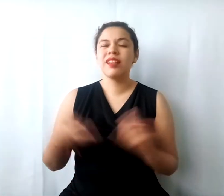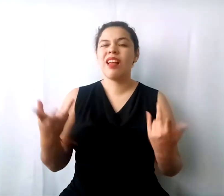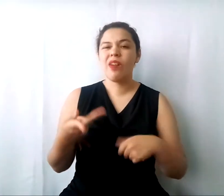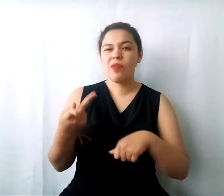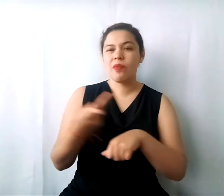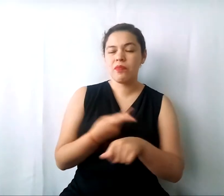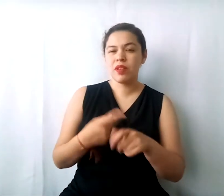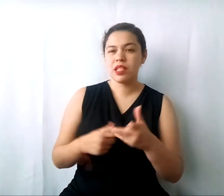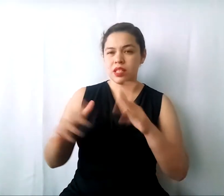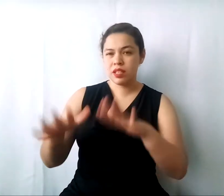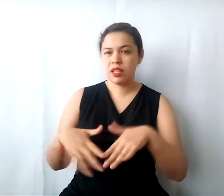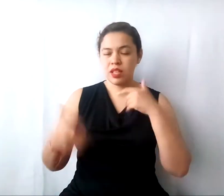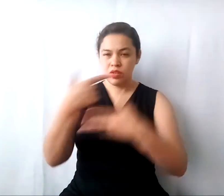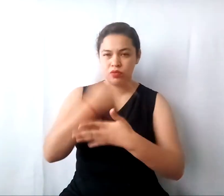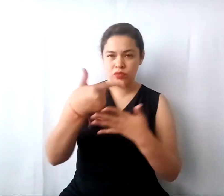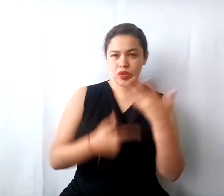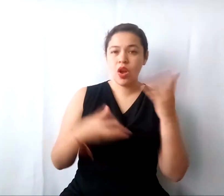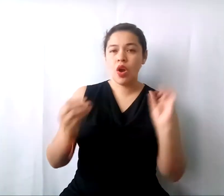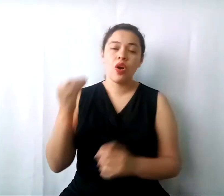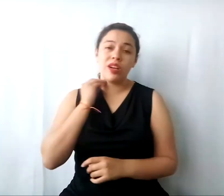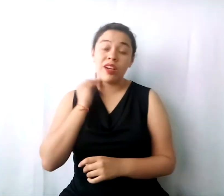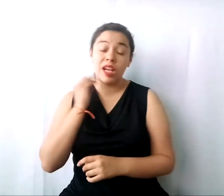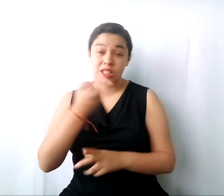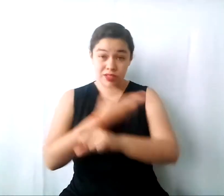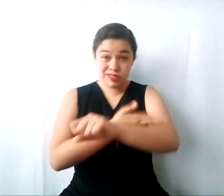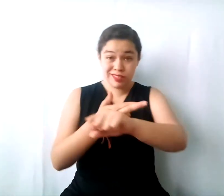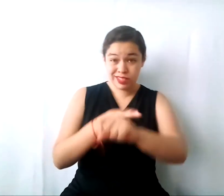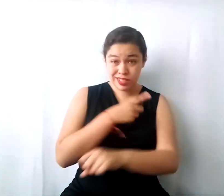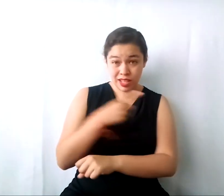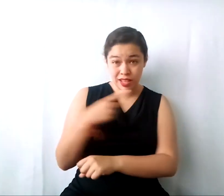despachos contables o de abogados? ¿Estos no deben estar registrados?